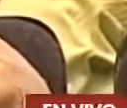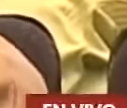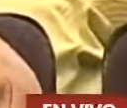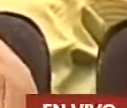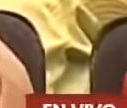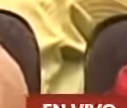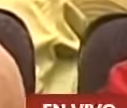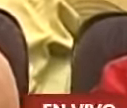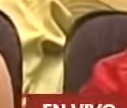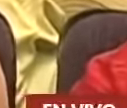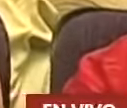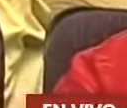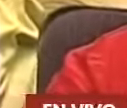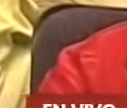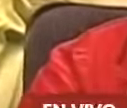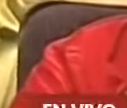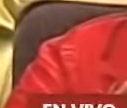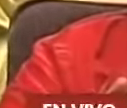Porque